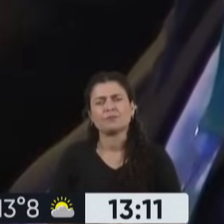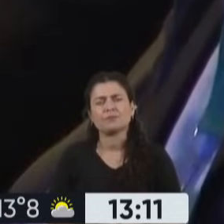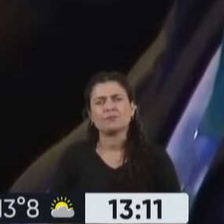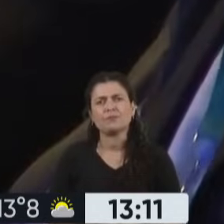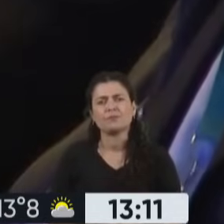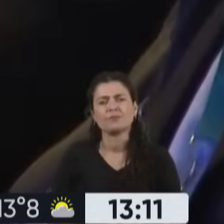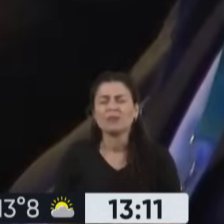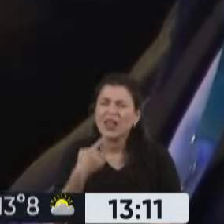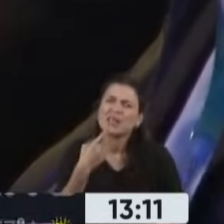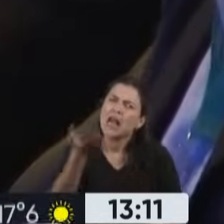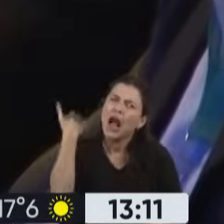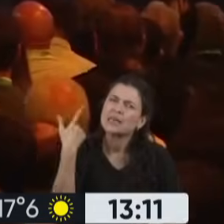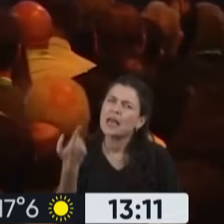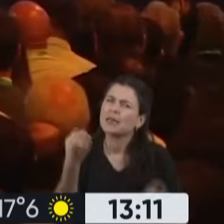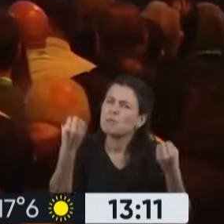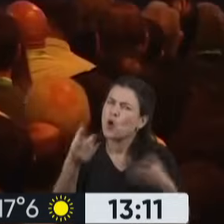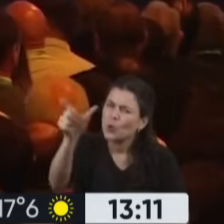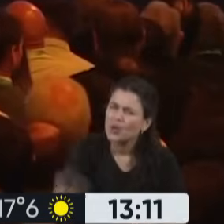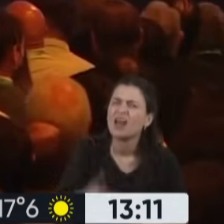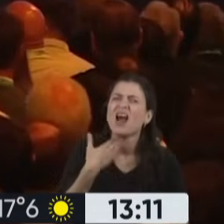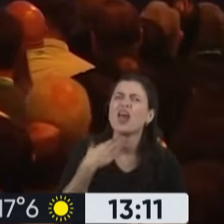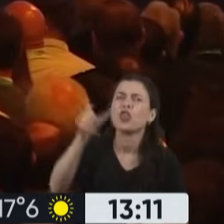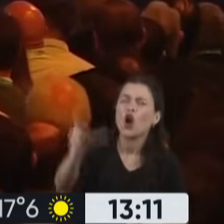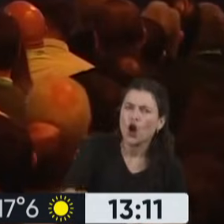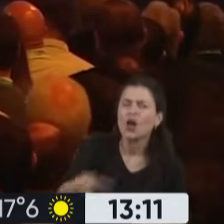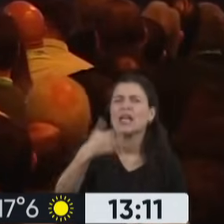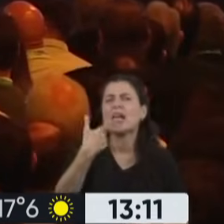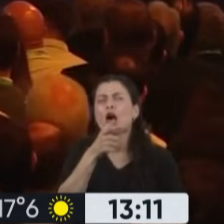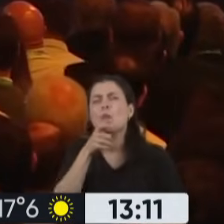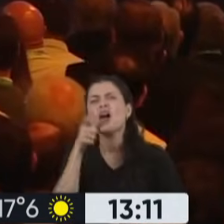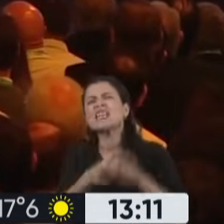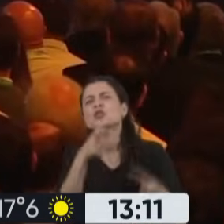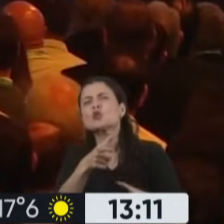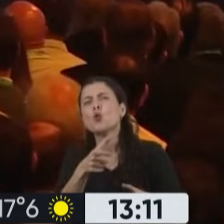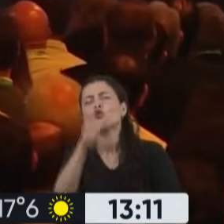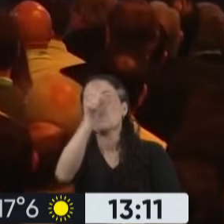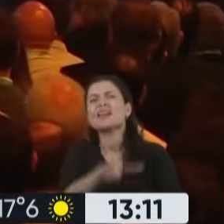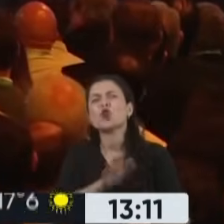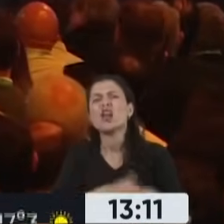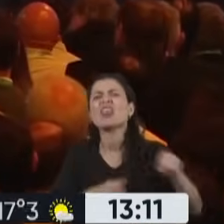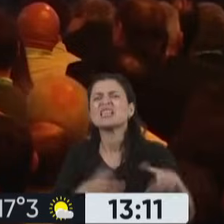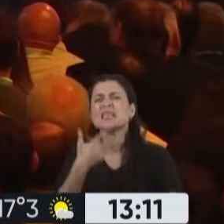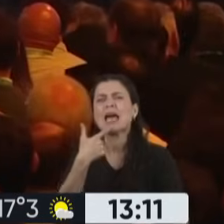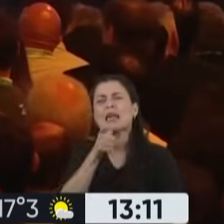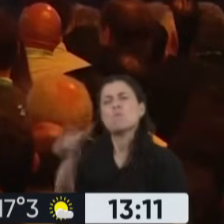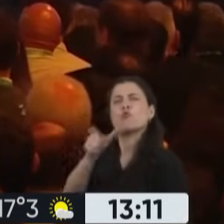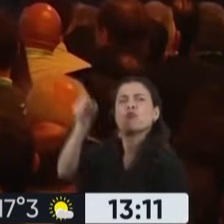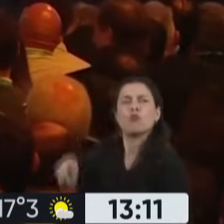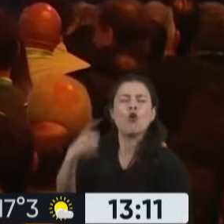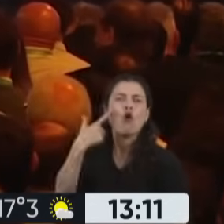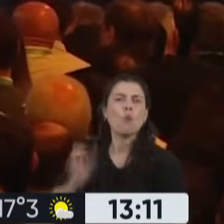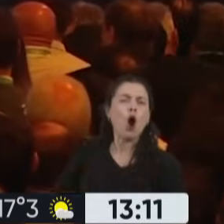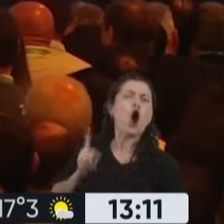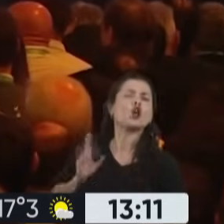Tuviste bien ayer, Manuel, digamos, cuando le dijiste que te insulte un zurdo y que te diga ñoqui es un elogio. Y, digamos,